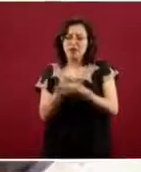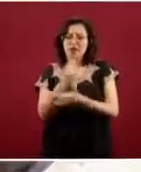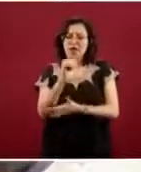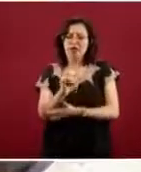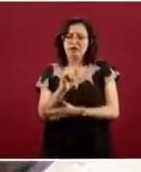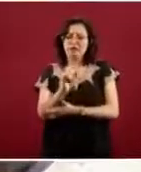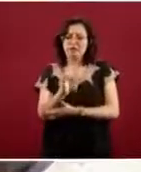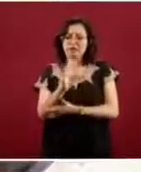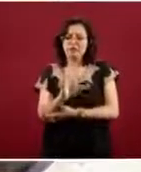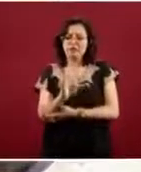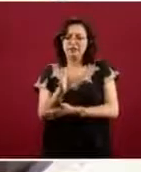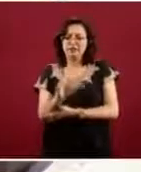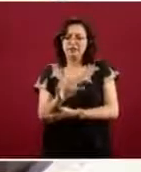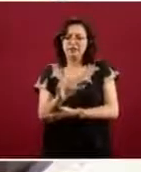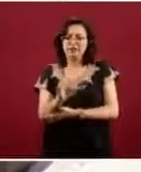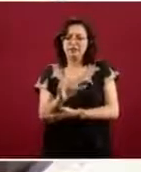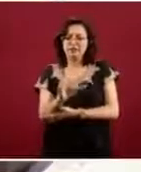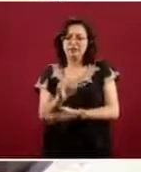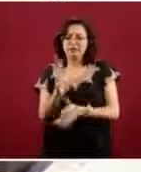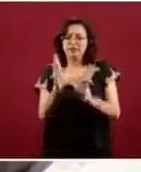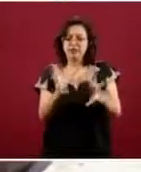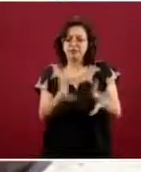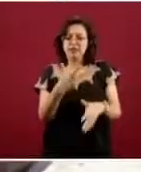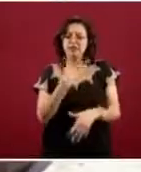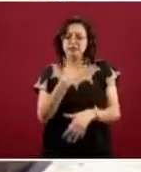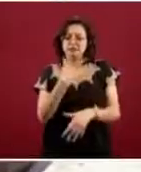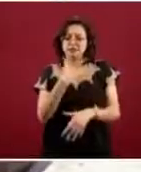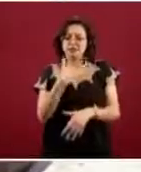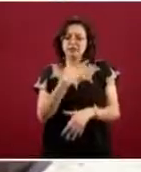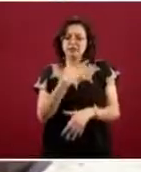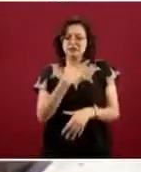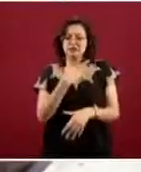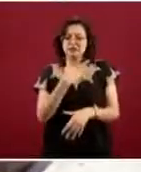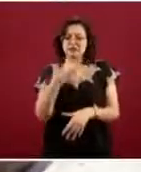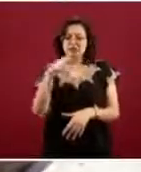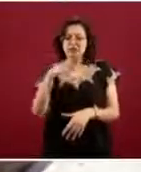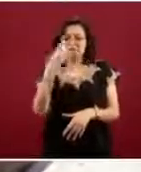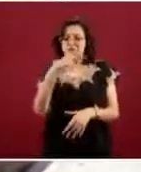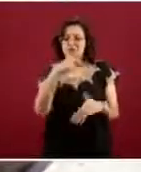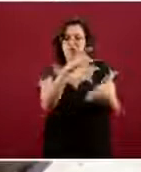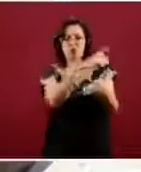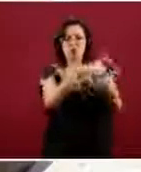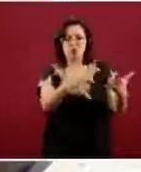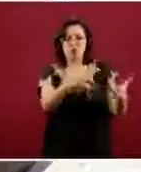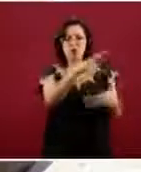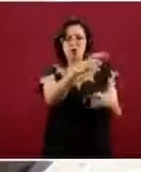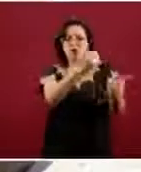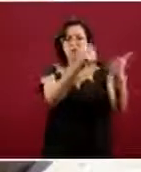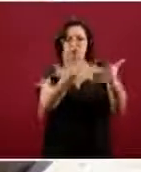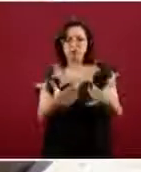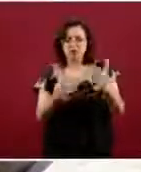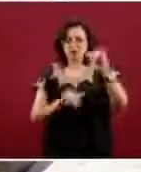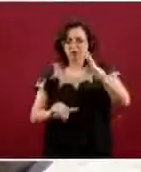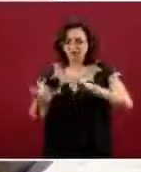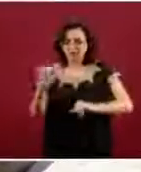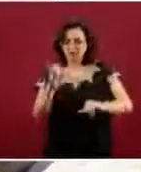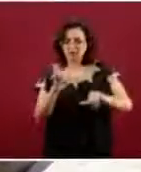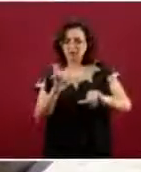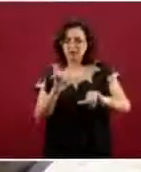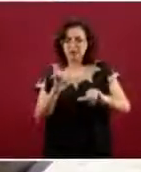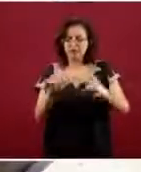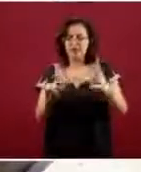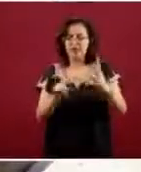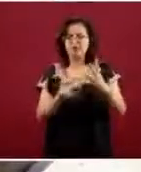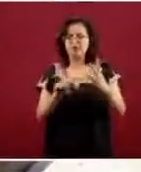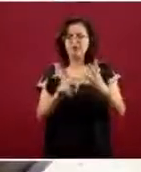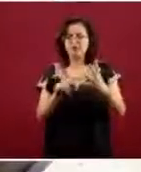la de coronavirus SARS-CoV-2. El gobierno mexicano va a comprar esa cepa para investigación. Sí. Y ya la última es que